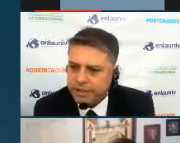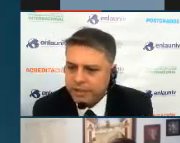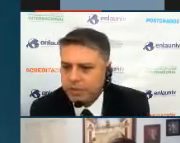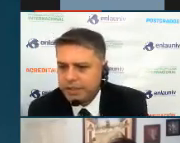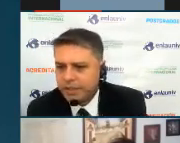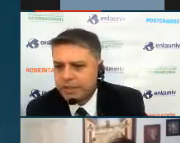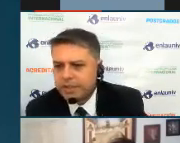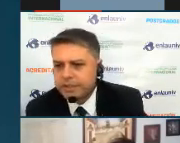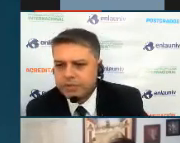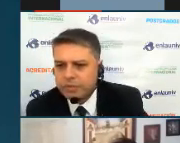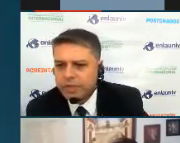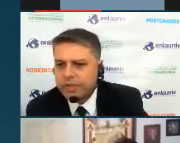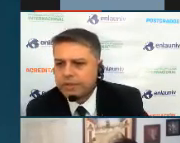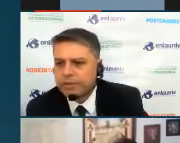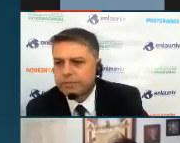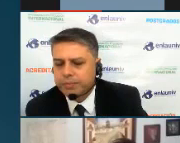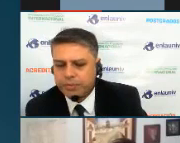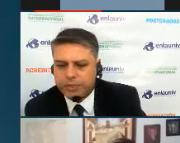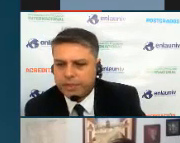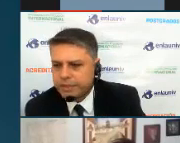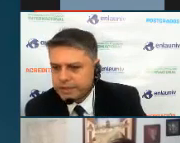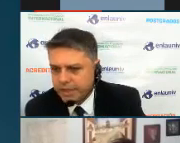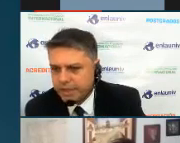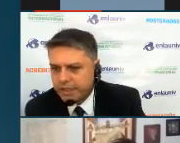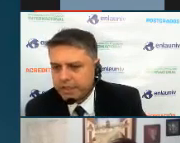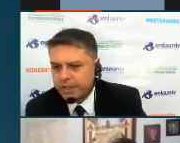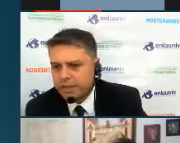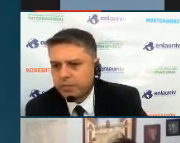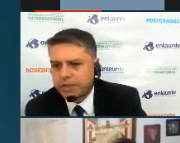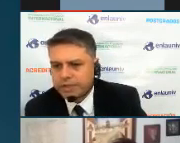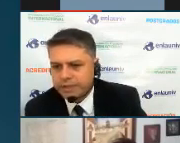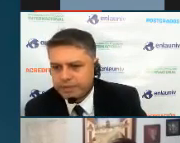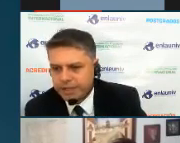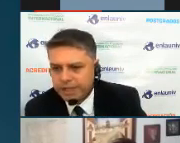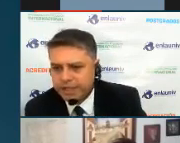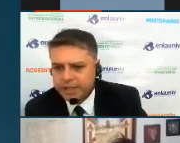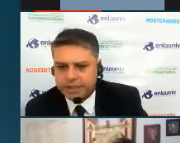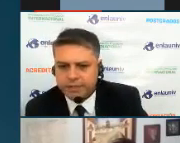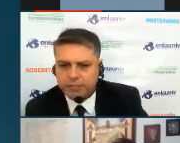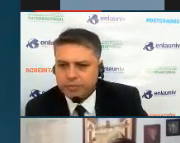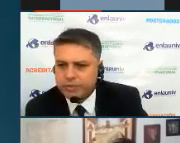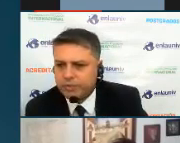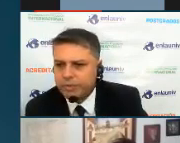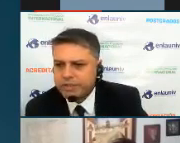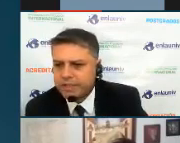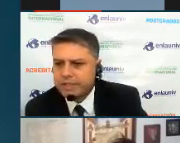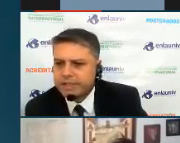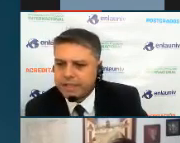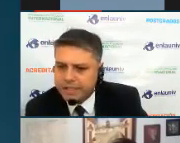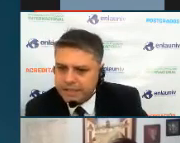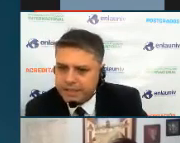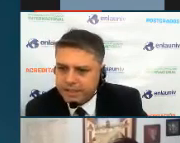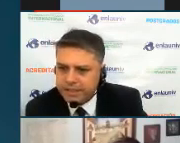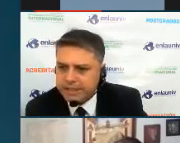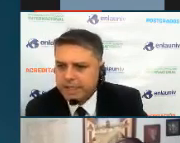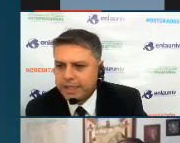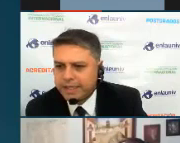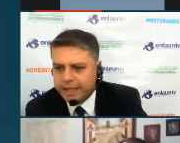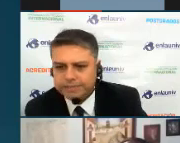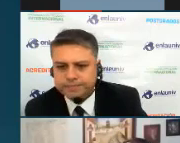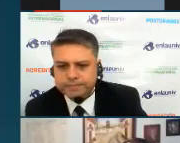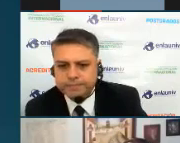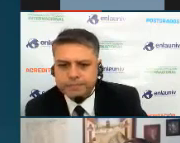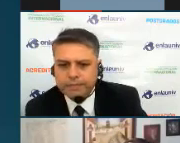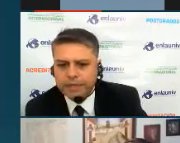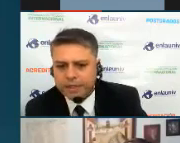permite que cualquier ciudadano pues, pueda iniciar una actividad desde el punto de vista comercial que sea lícita y sea